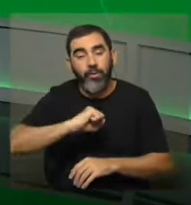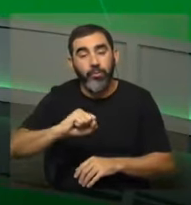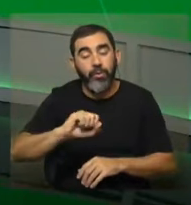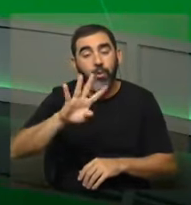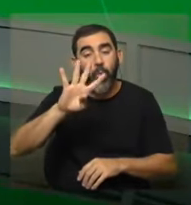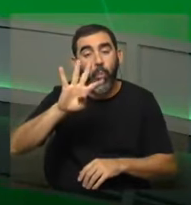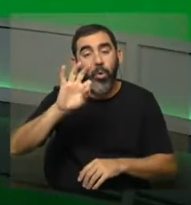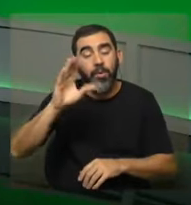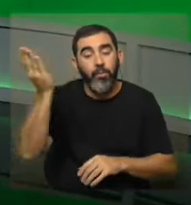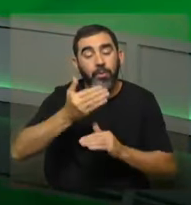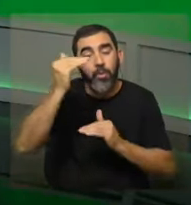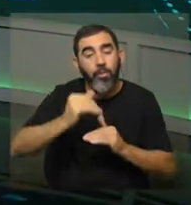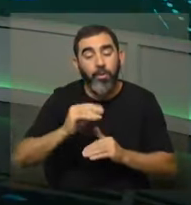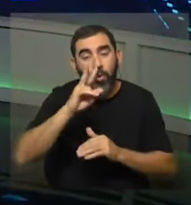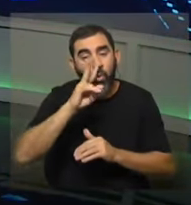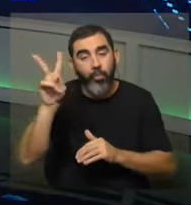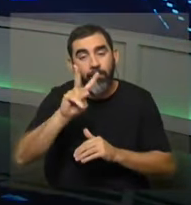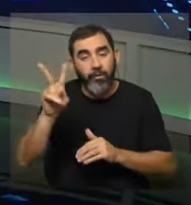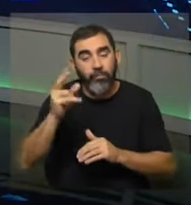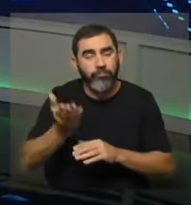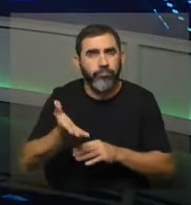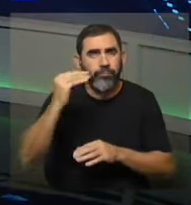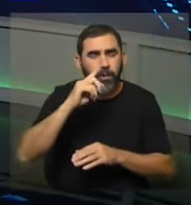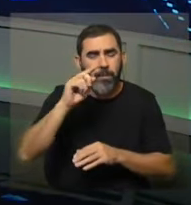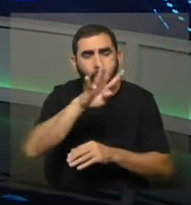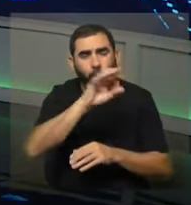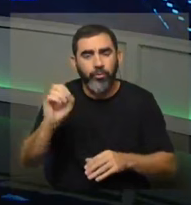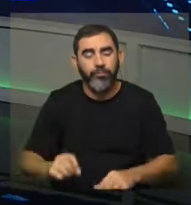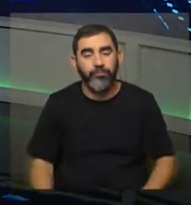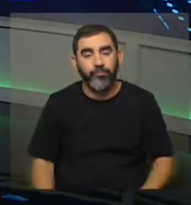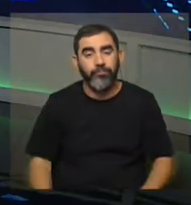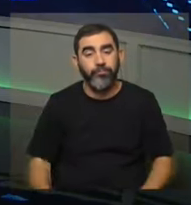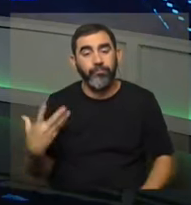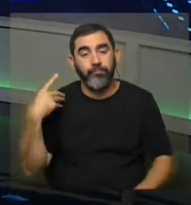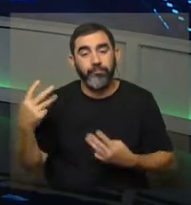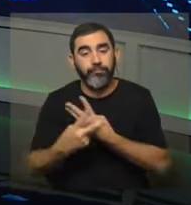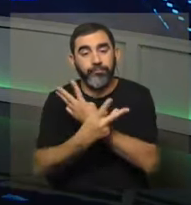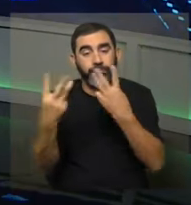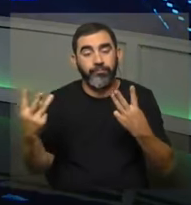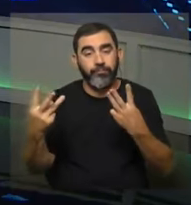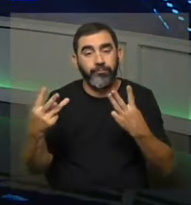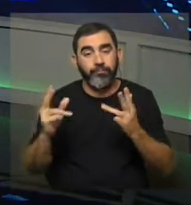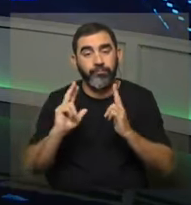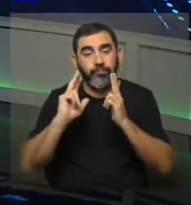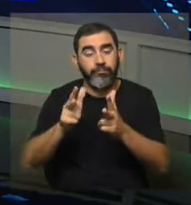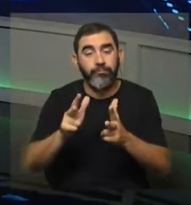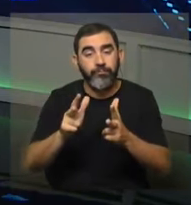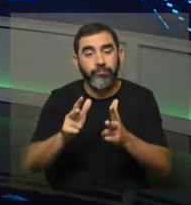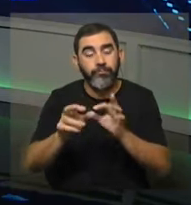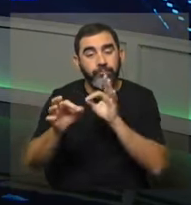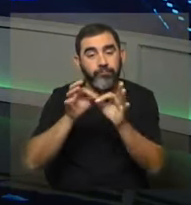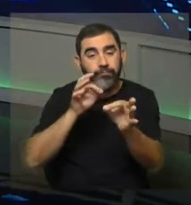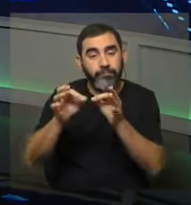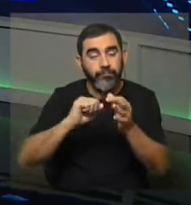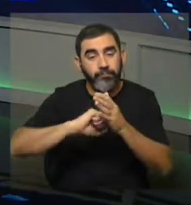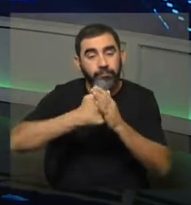40% menos que en 2022 cuando las de denuncia fueron unas 100 la gerenta general del brom Mariela Espino señaló que la estrategia del